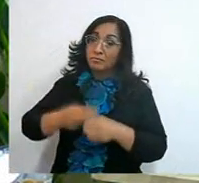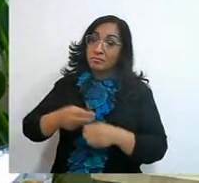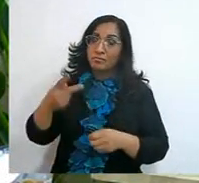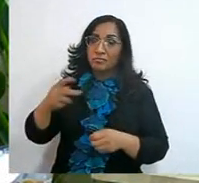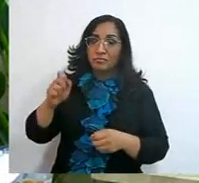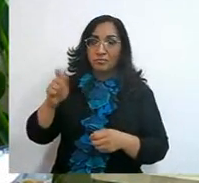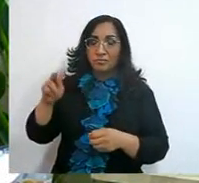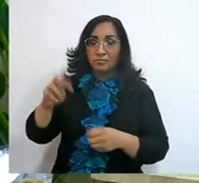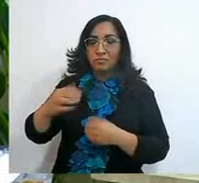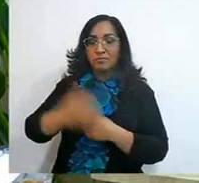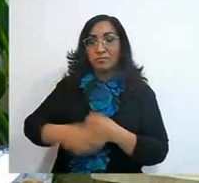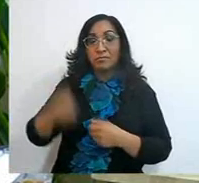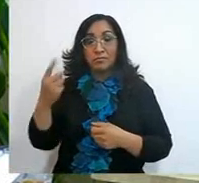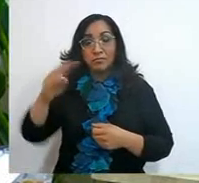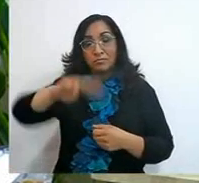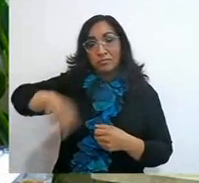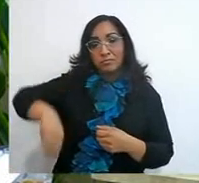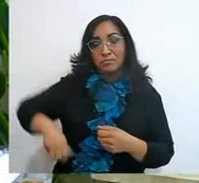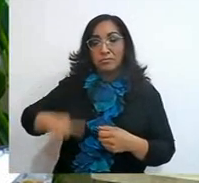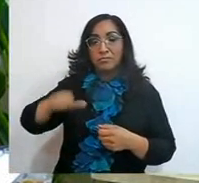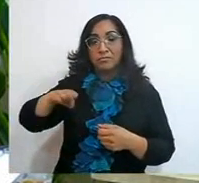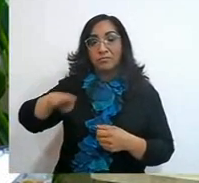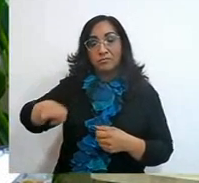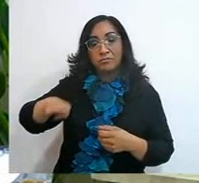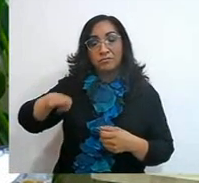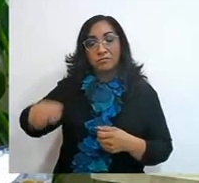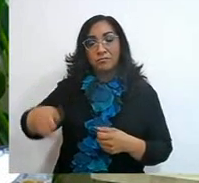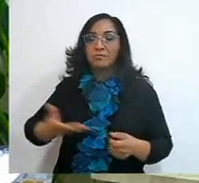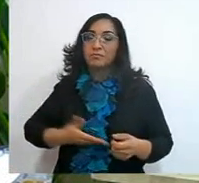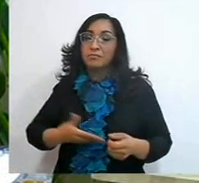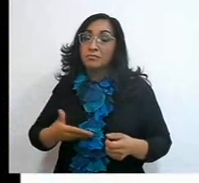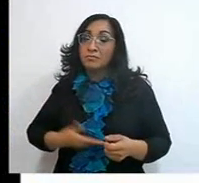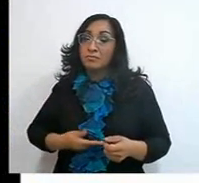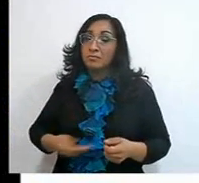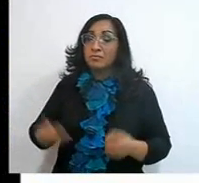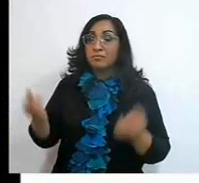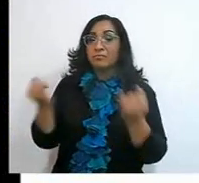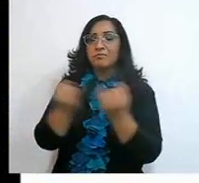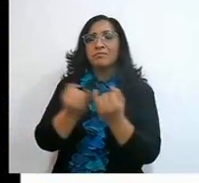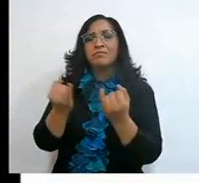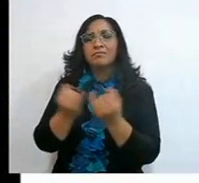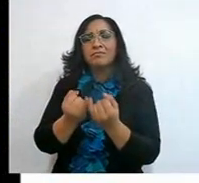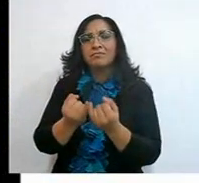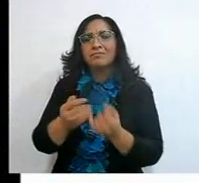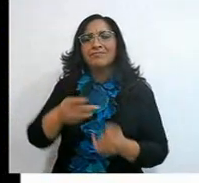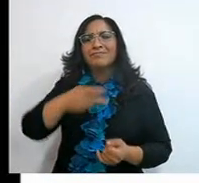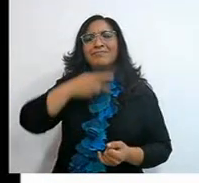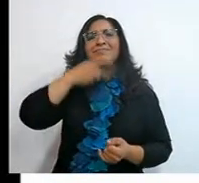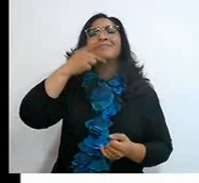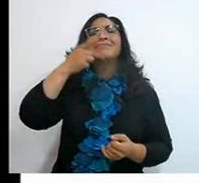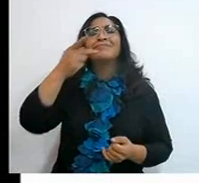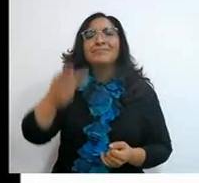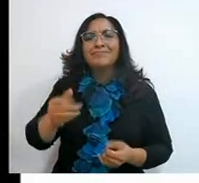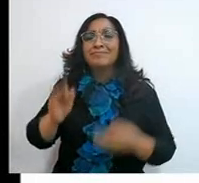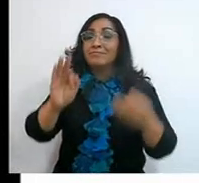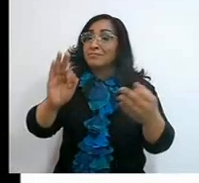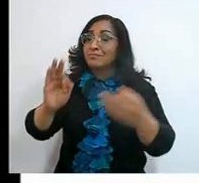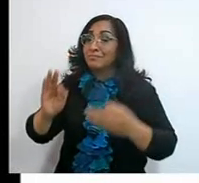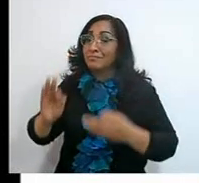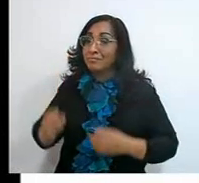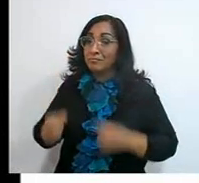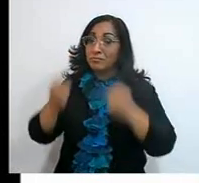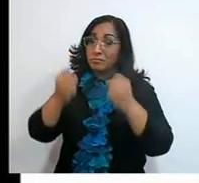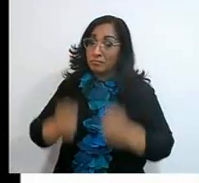Pedro, capítulo 1, verso 19. Tenemos también la palabra profética